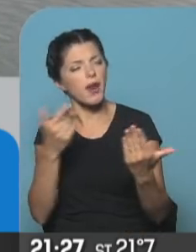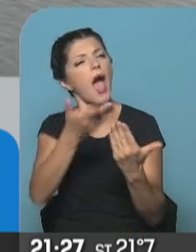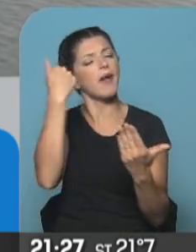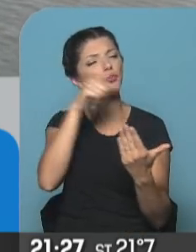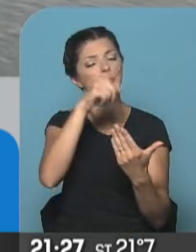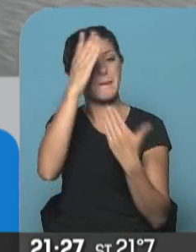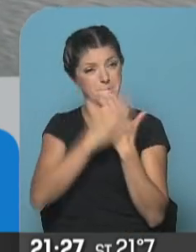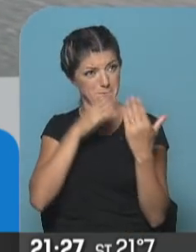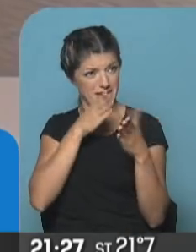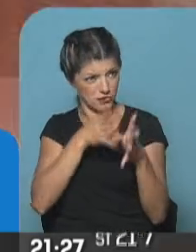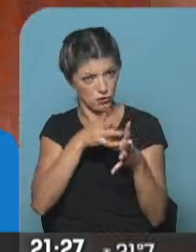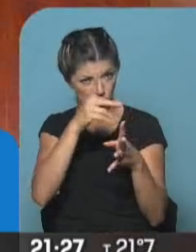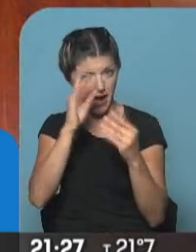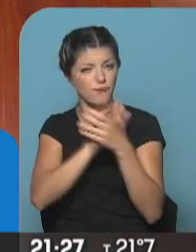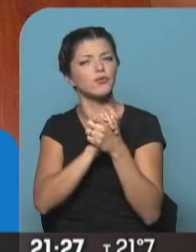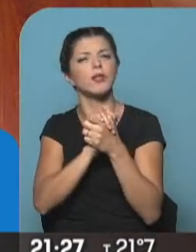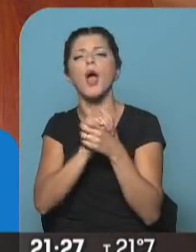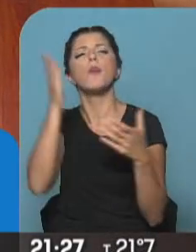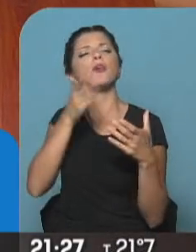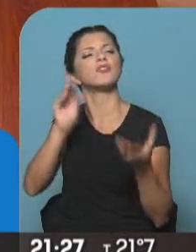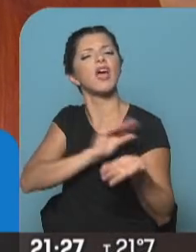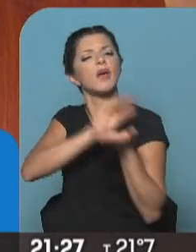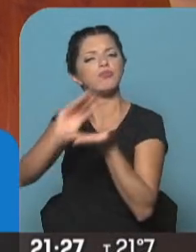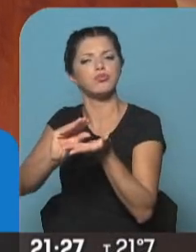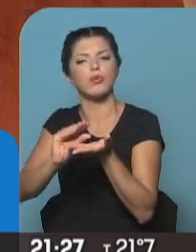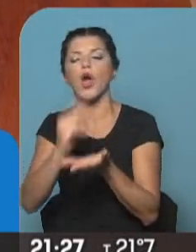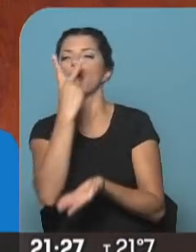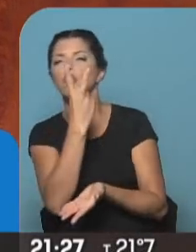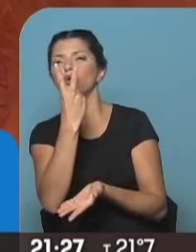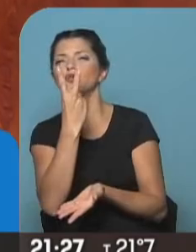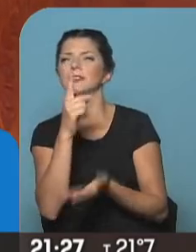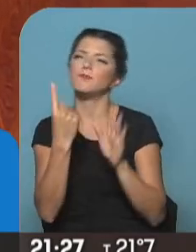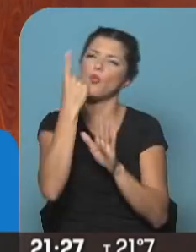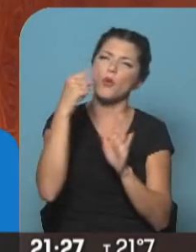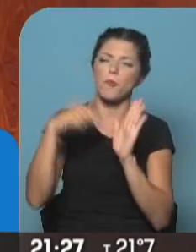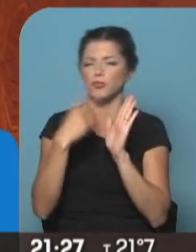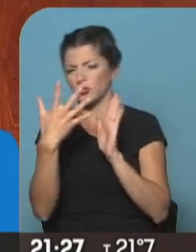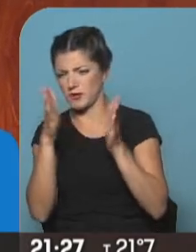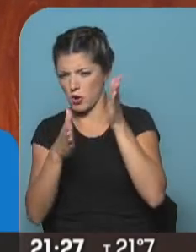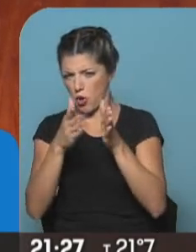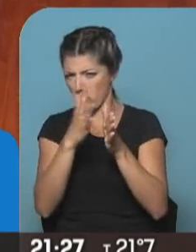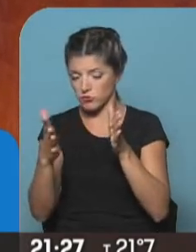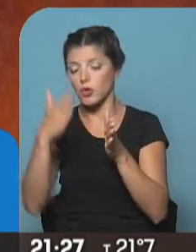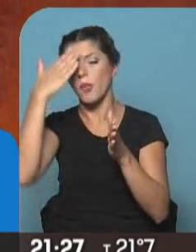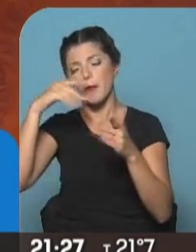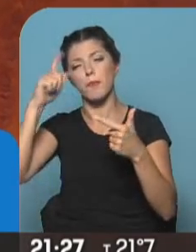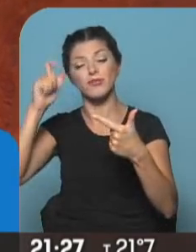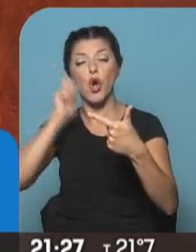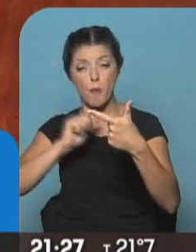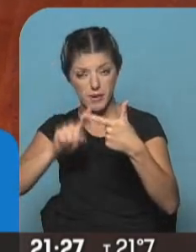Alfonsín, por ejemplo, ¿qué porcentaje era? Estaba entre el 2 y el 1.5. Luego con Menem fue